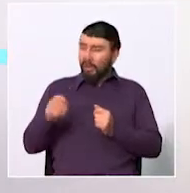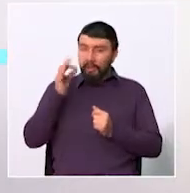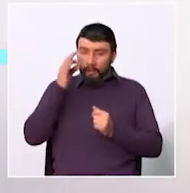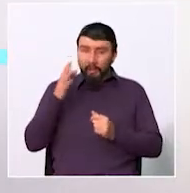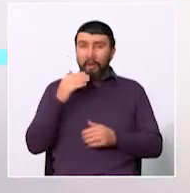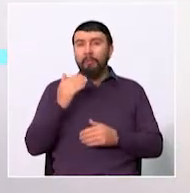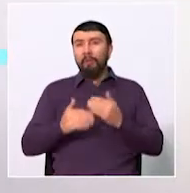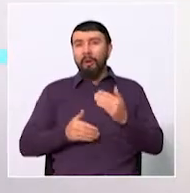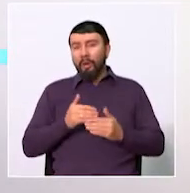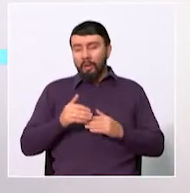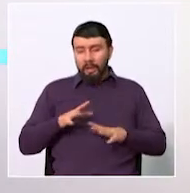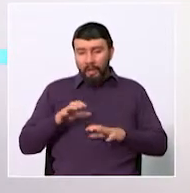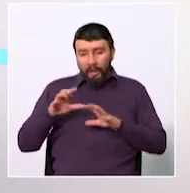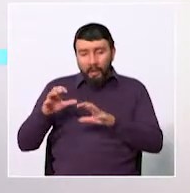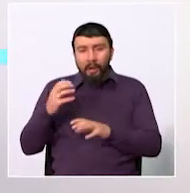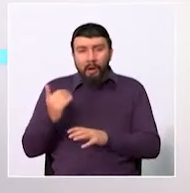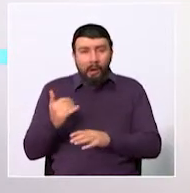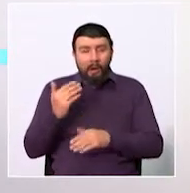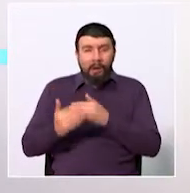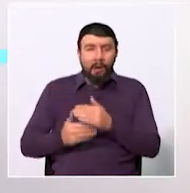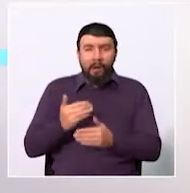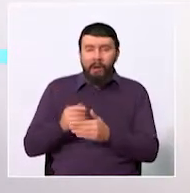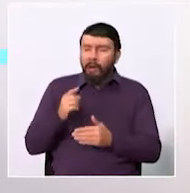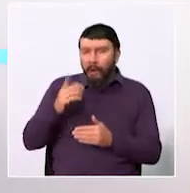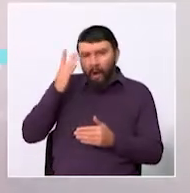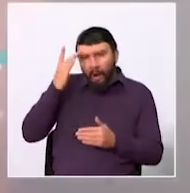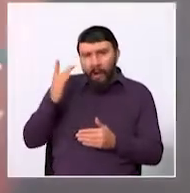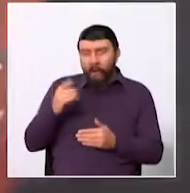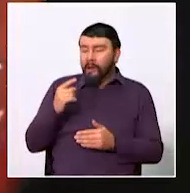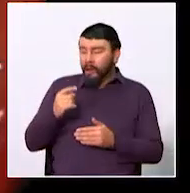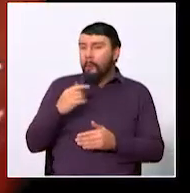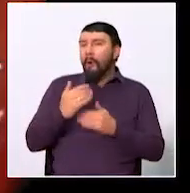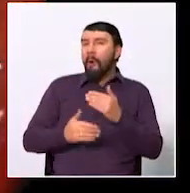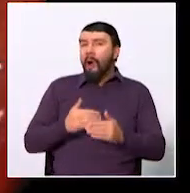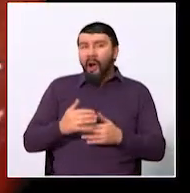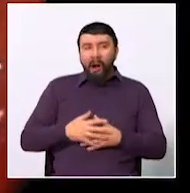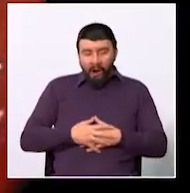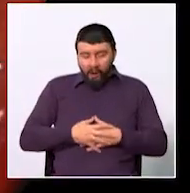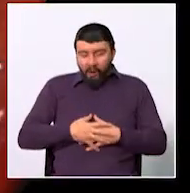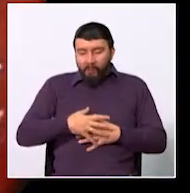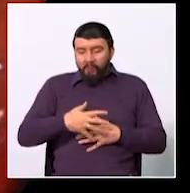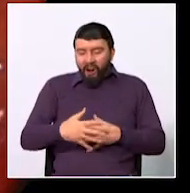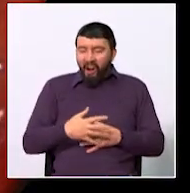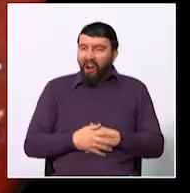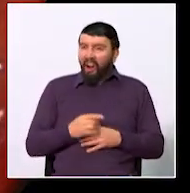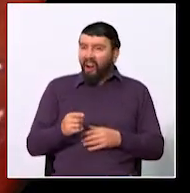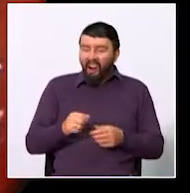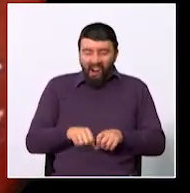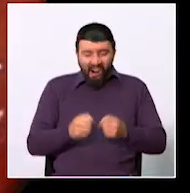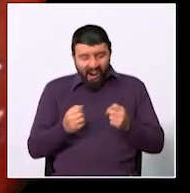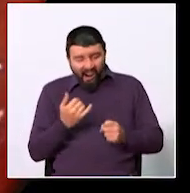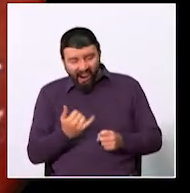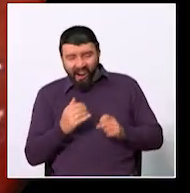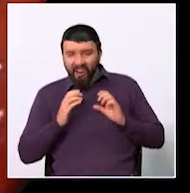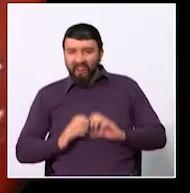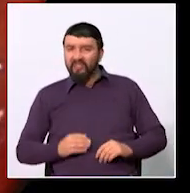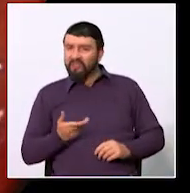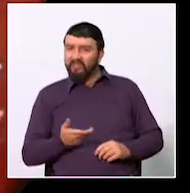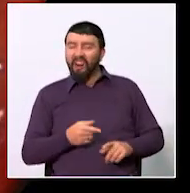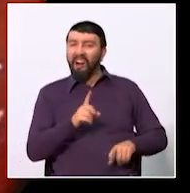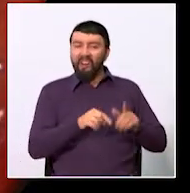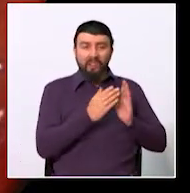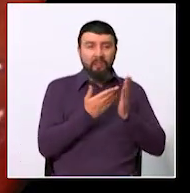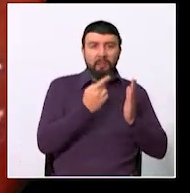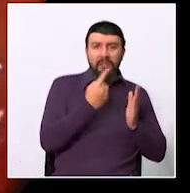a un proceso de cáncer todos los patólogos fueron presos inflamatorios a alteraciones anatómicas y hay libros que dicen